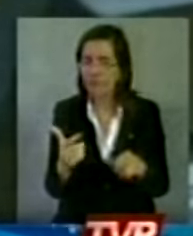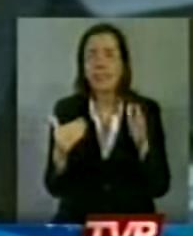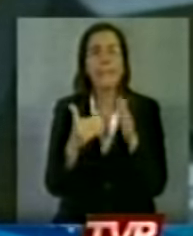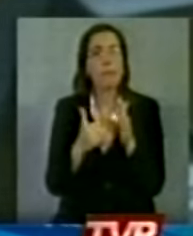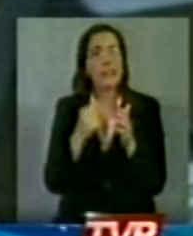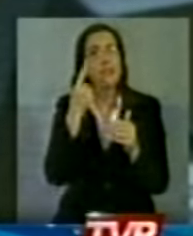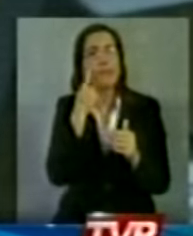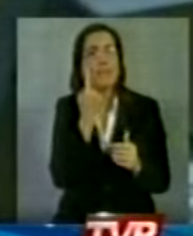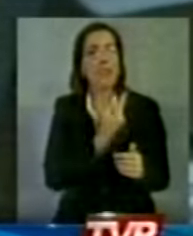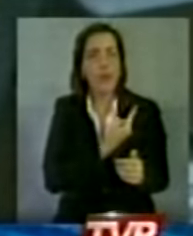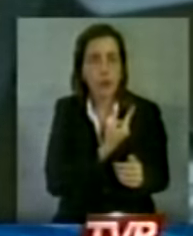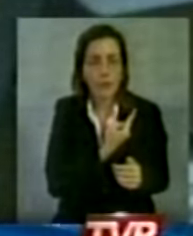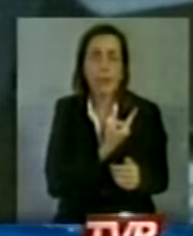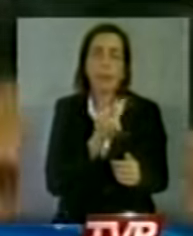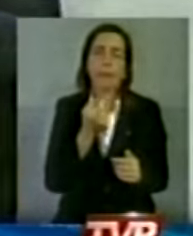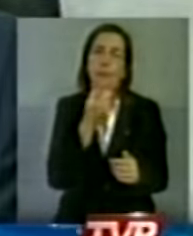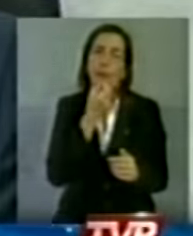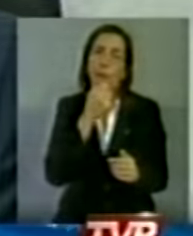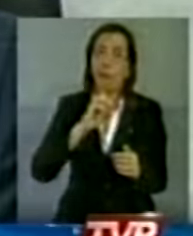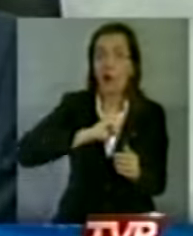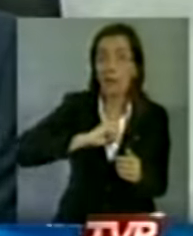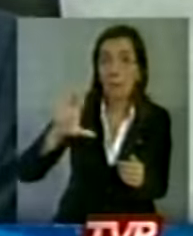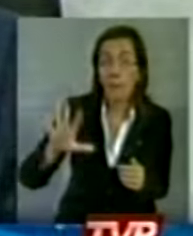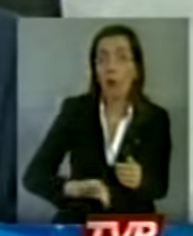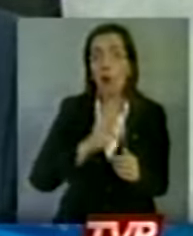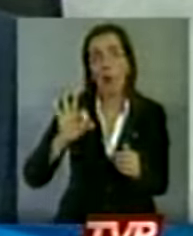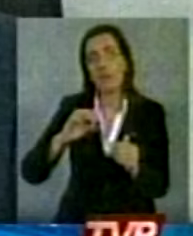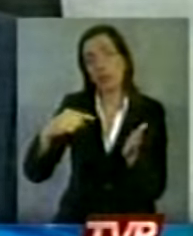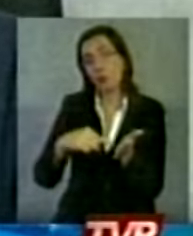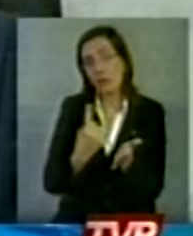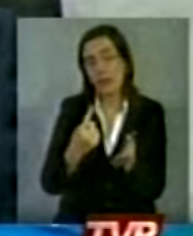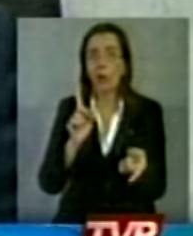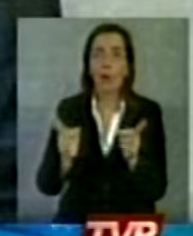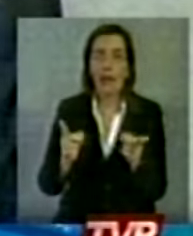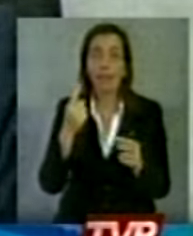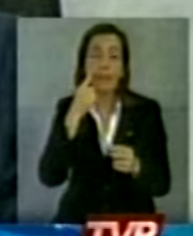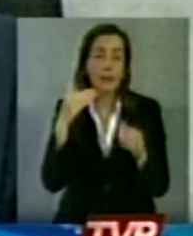desempeñen sus actividades económicas en áreas urbanas o en áreas rurales.